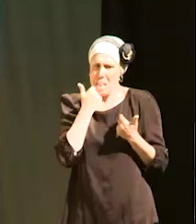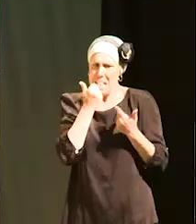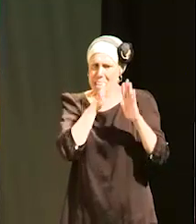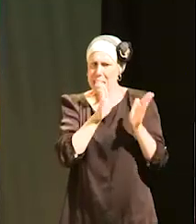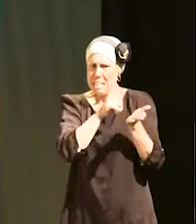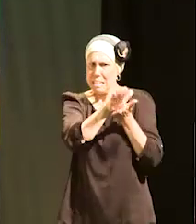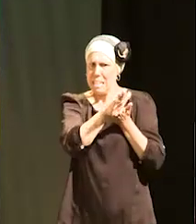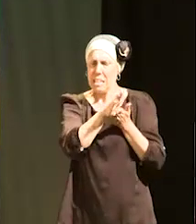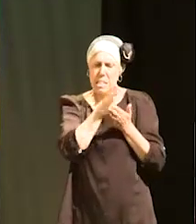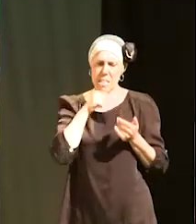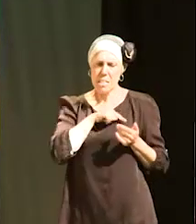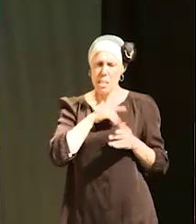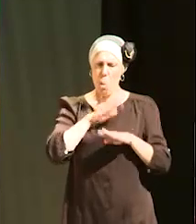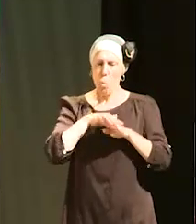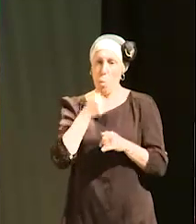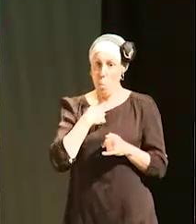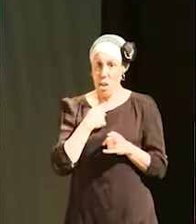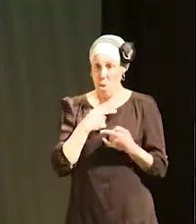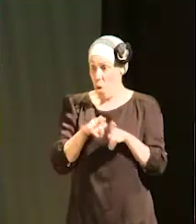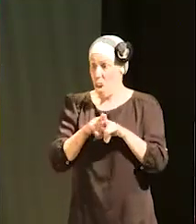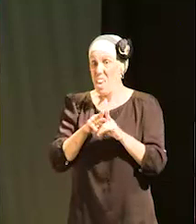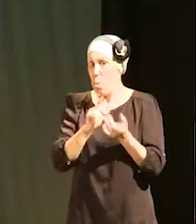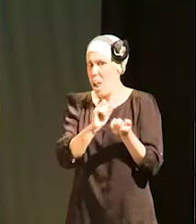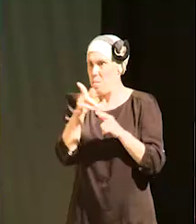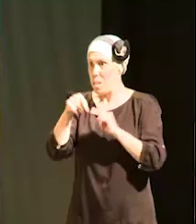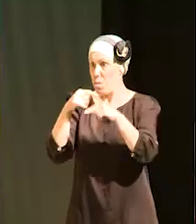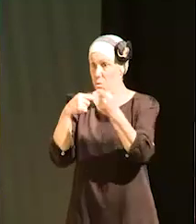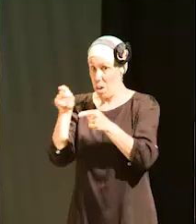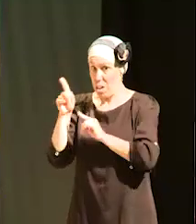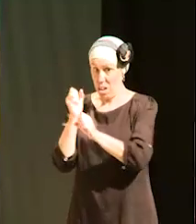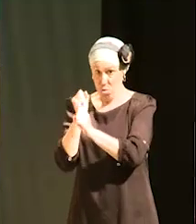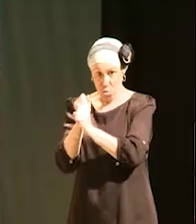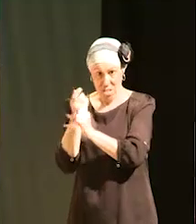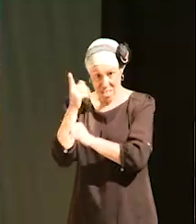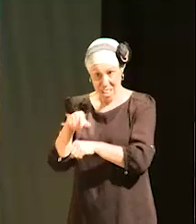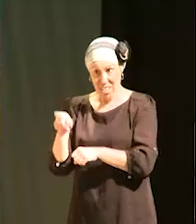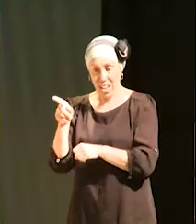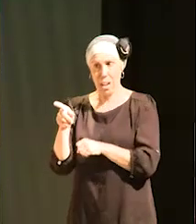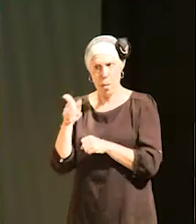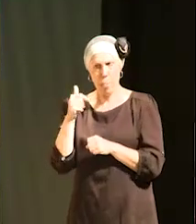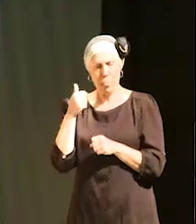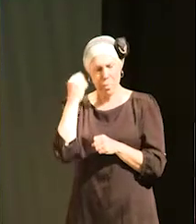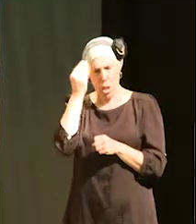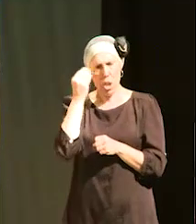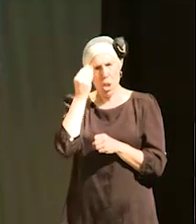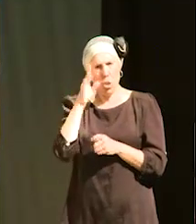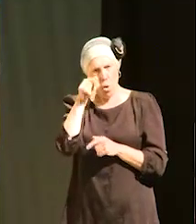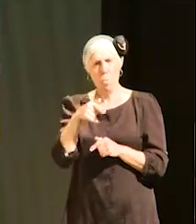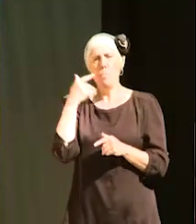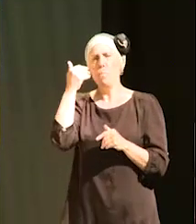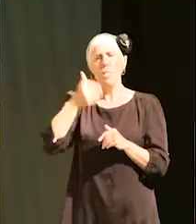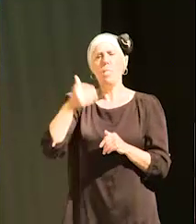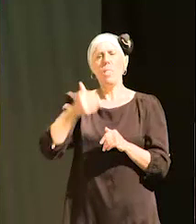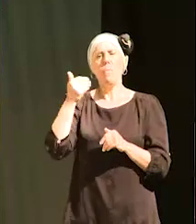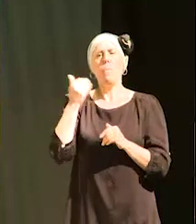las que tú has trabajado y la pregunta es viendo lo poderoso que puede ser esta herramienta de las artes escénicas para trabajar